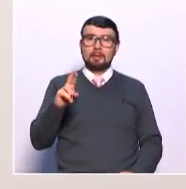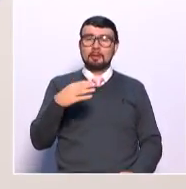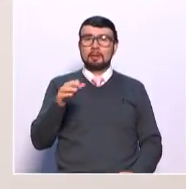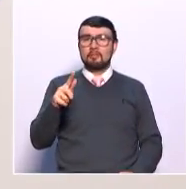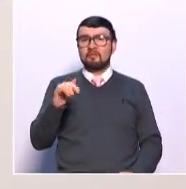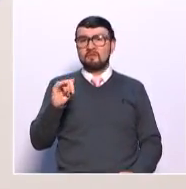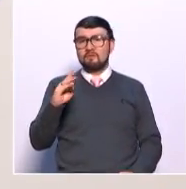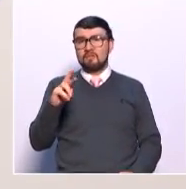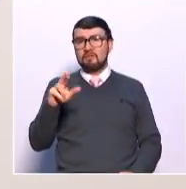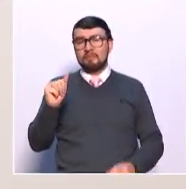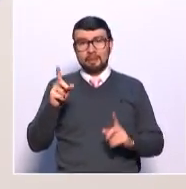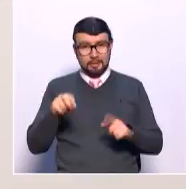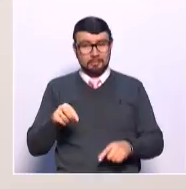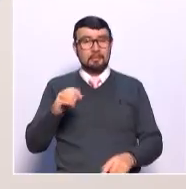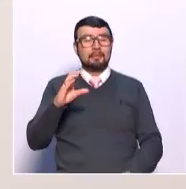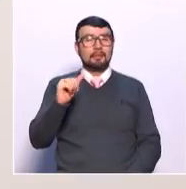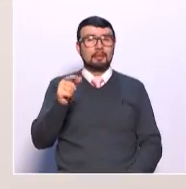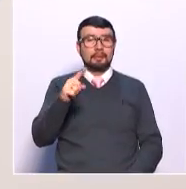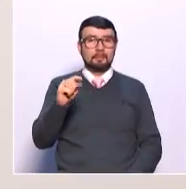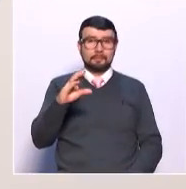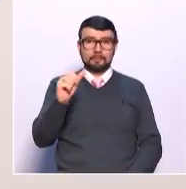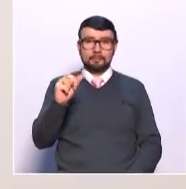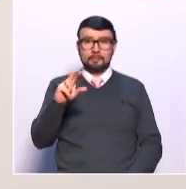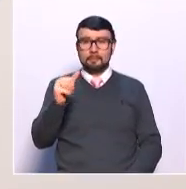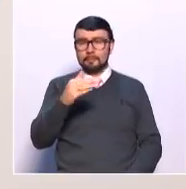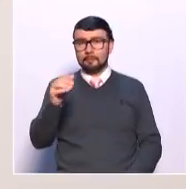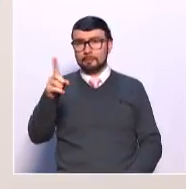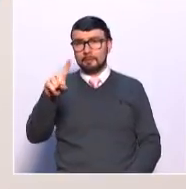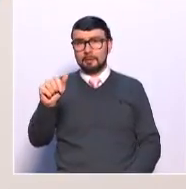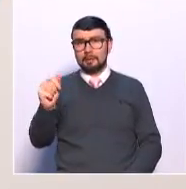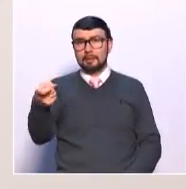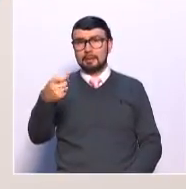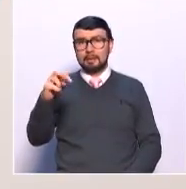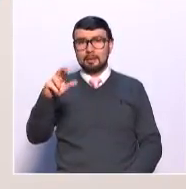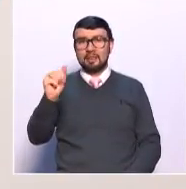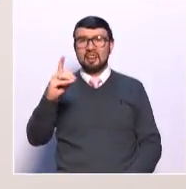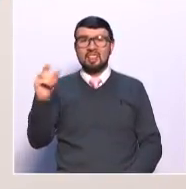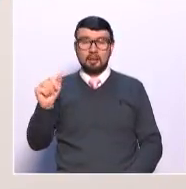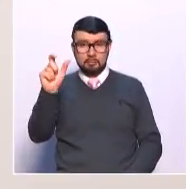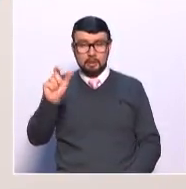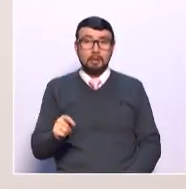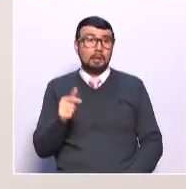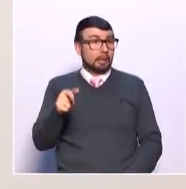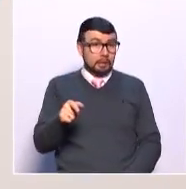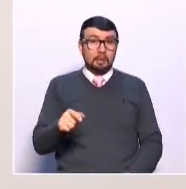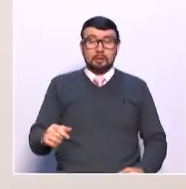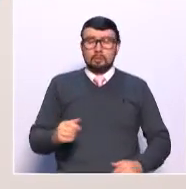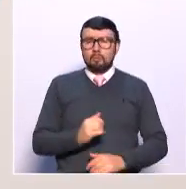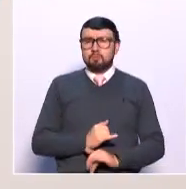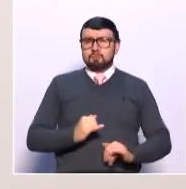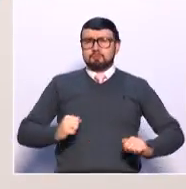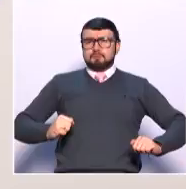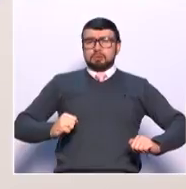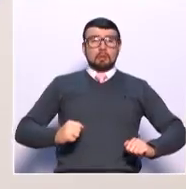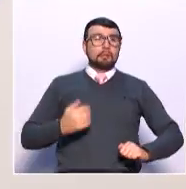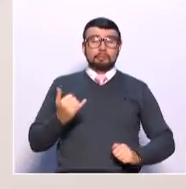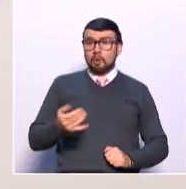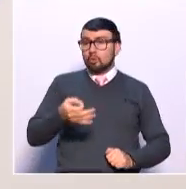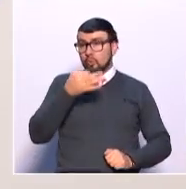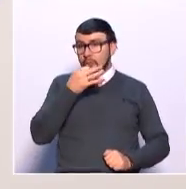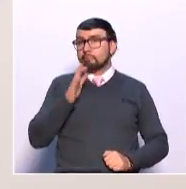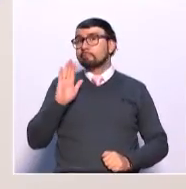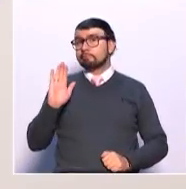no entonces por qué por qué que va a bajar de peso si estás seguido y la gota lleva muchos años tomando el hipotiroidismo